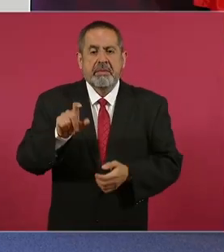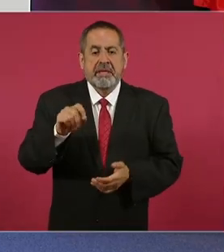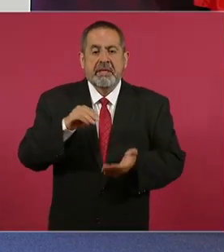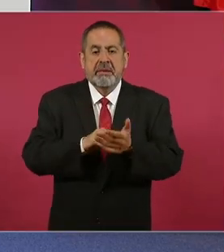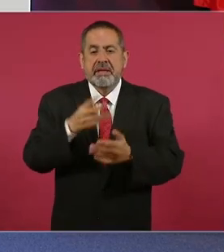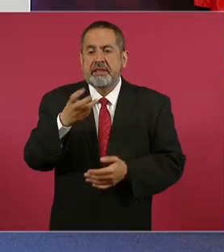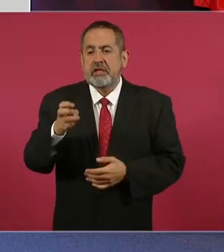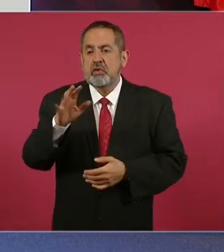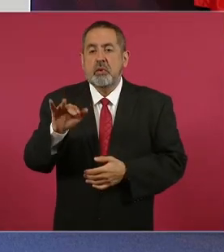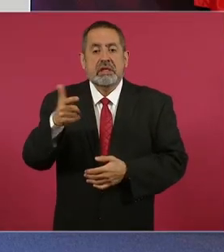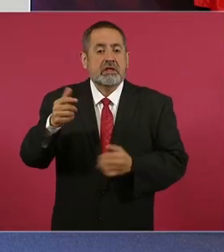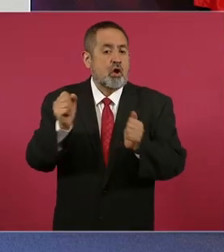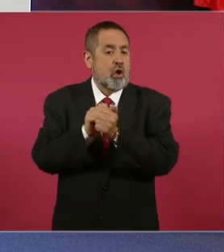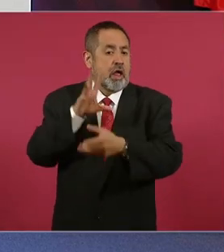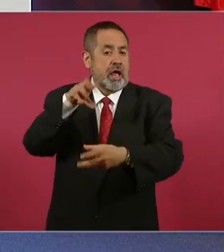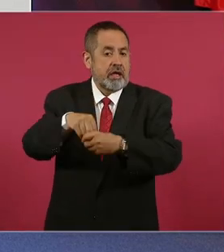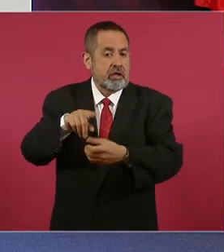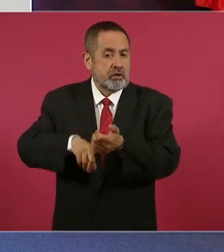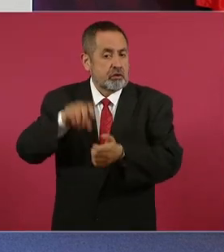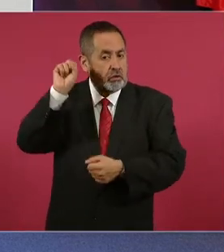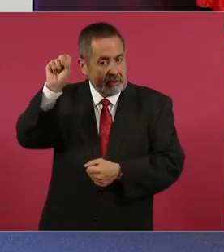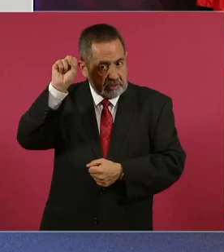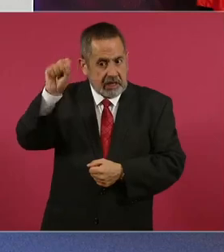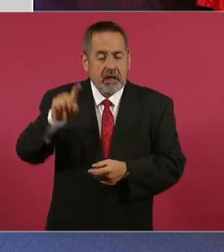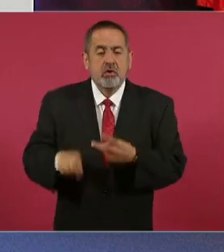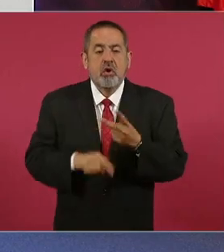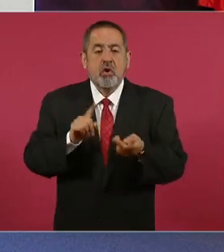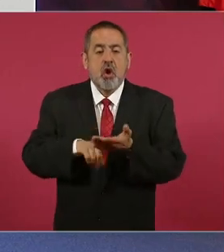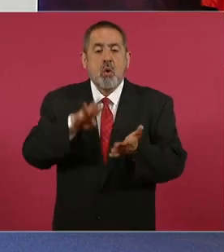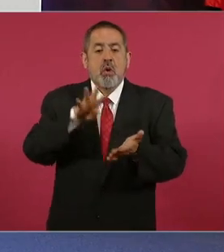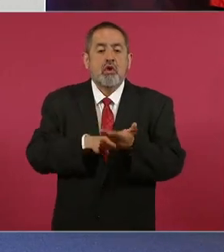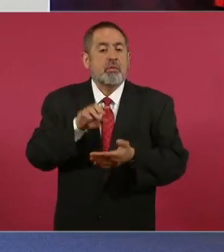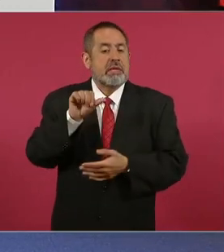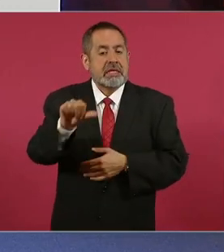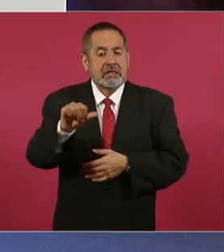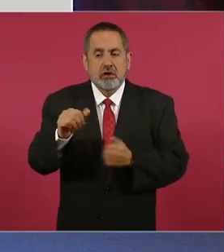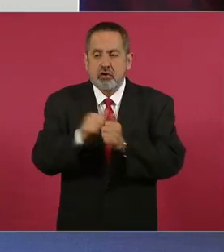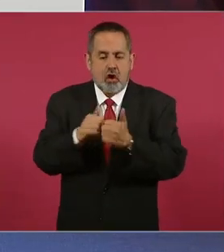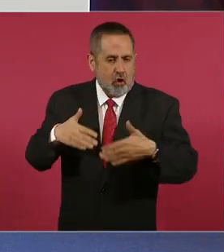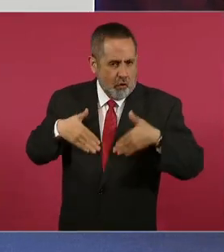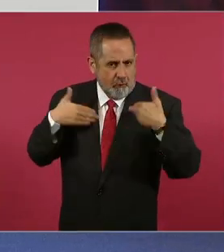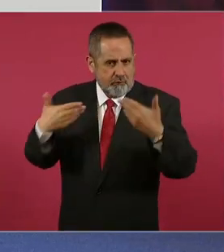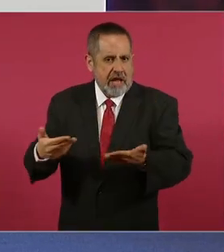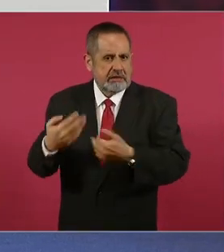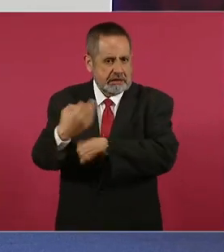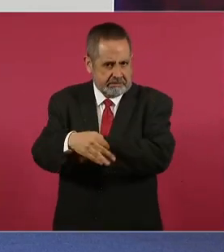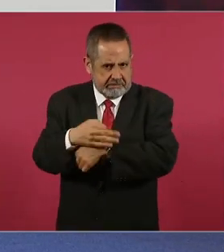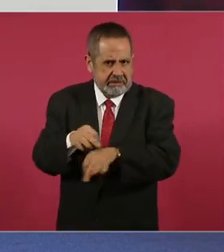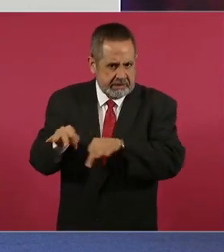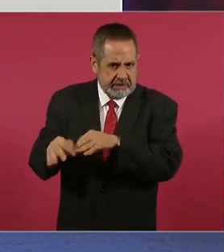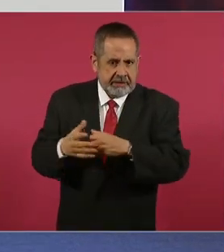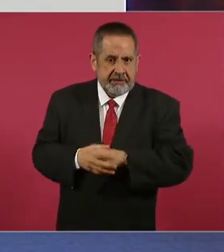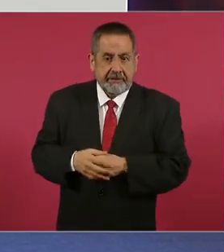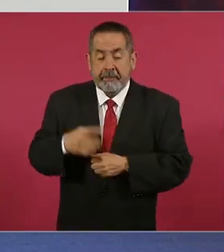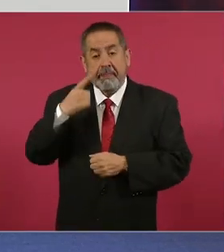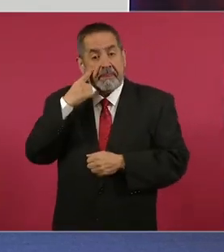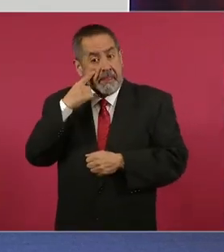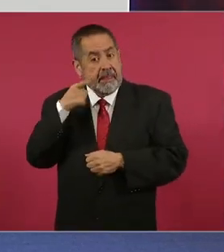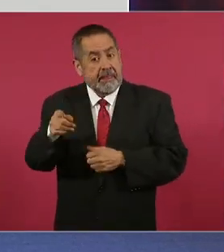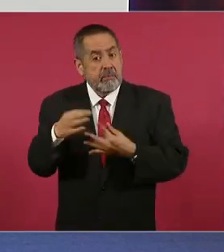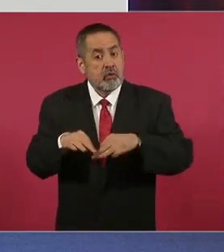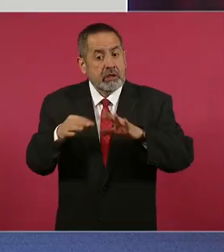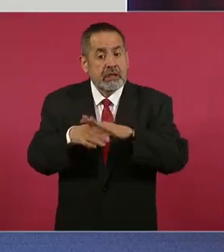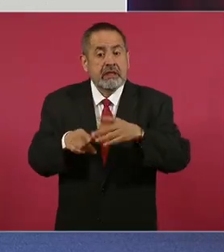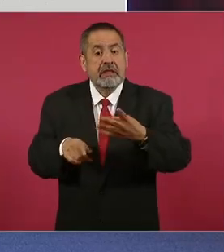20.356 sindicalizados, 4.016 de confianza. Esto es muy importante, casi no se habla de esto,